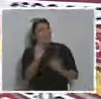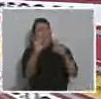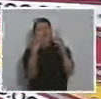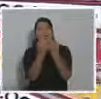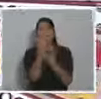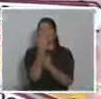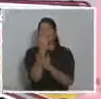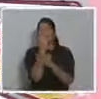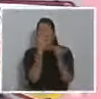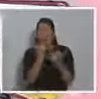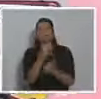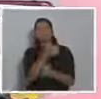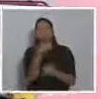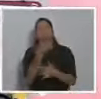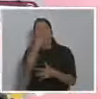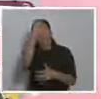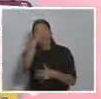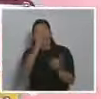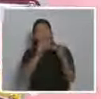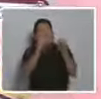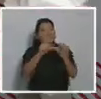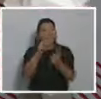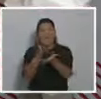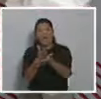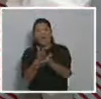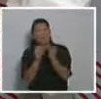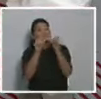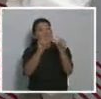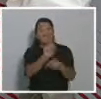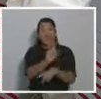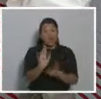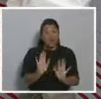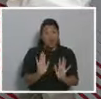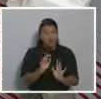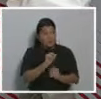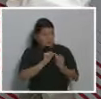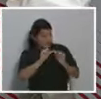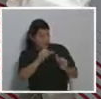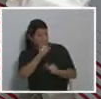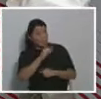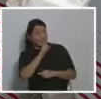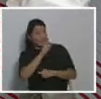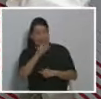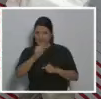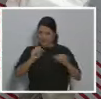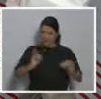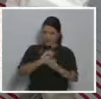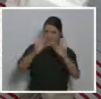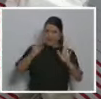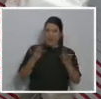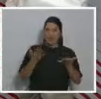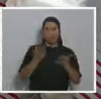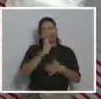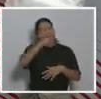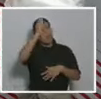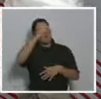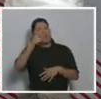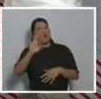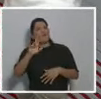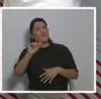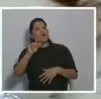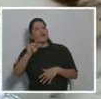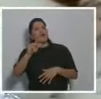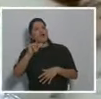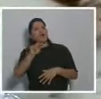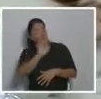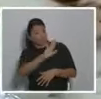en este momento, pero ¿qué dicen ustedes? ¿Qué dicen ustedes? ¿Sigue o no sigue? Seguimos, ¿verdad? Claro. Yo. ¿Usted qué dice, don Franklin? Usted es el que tiene